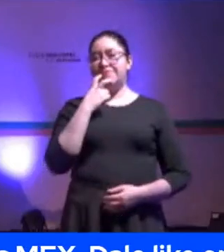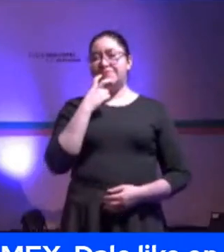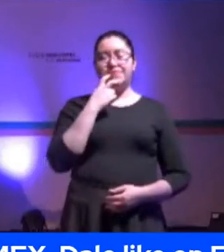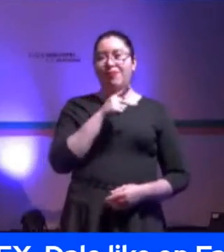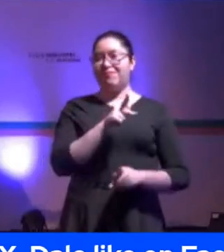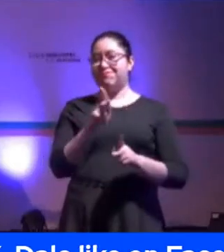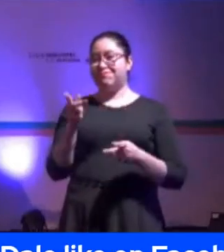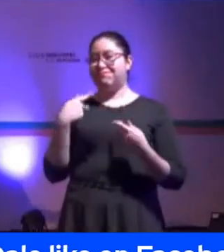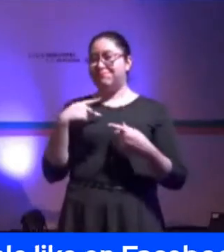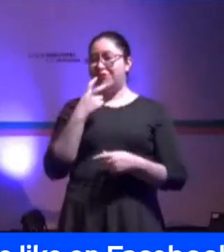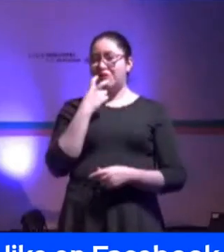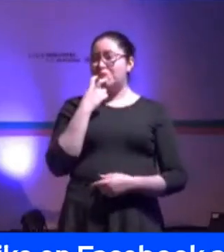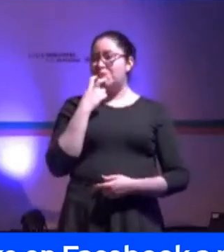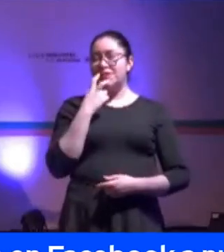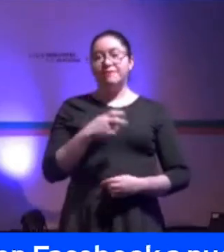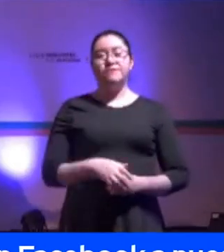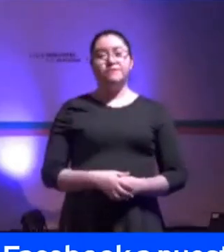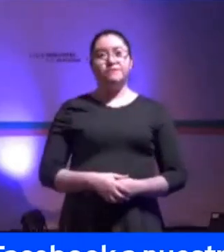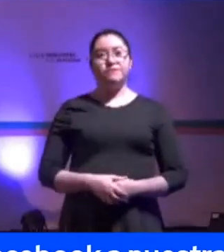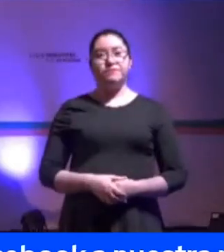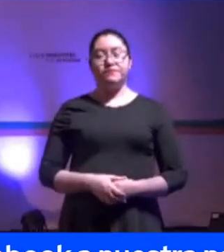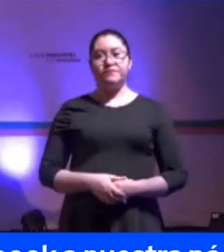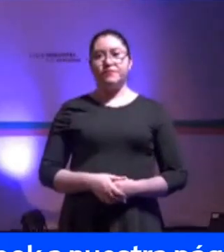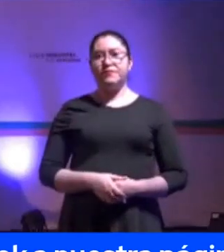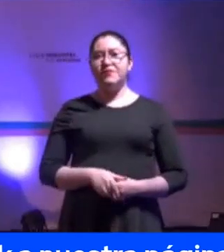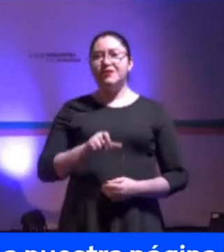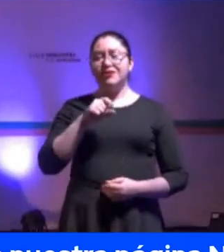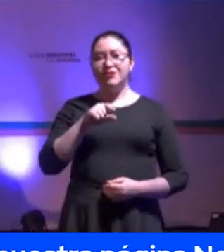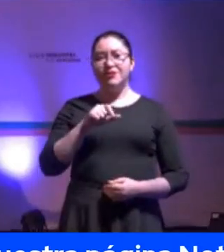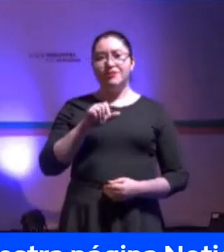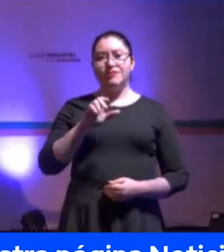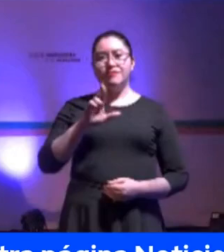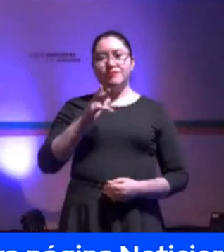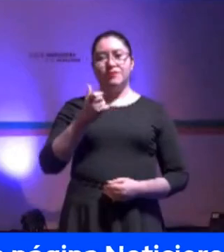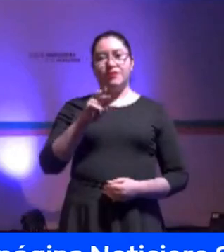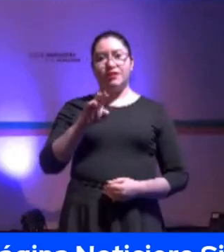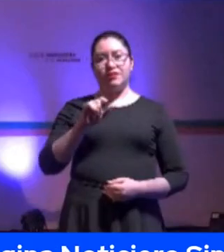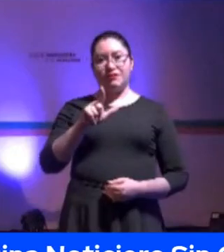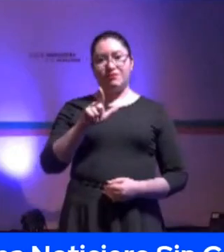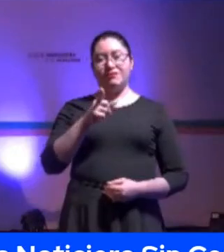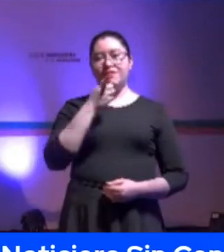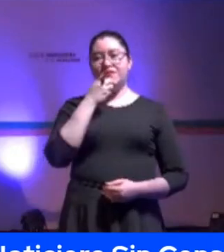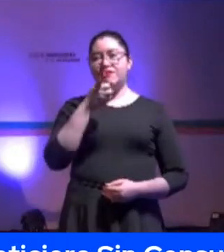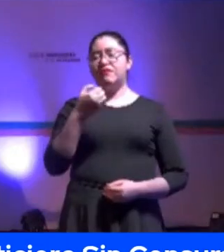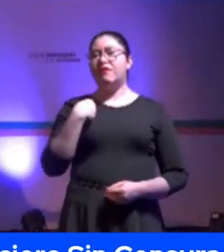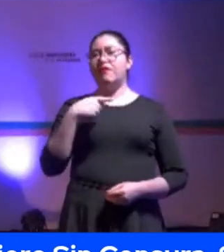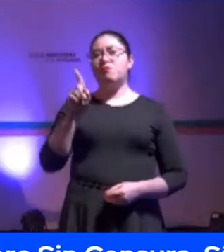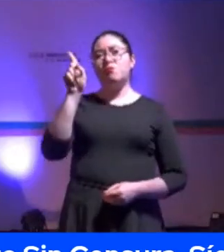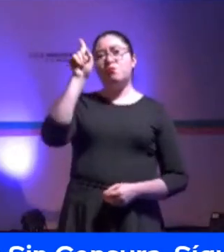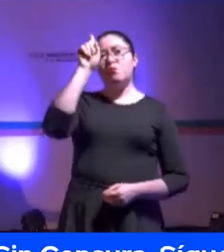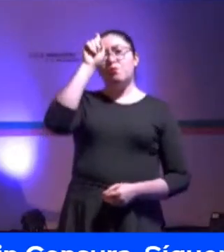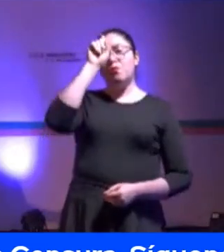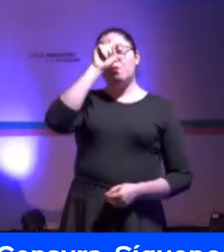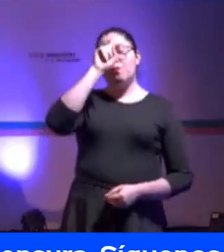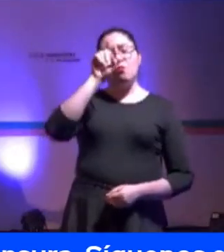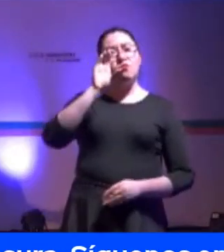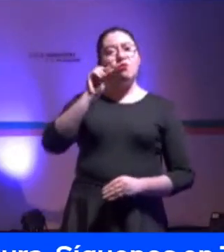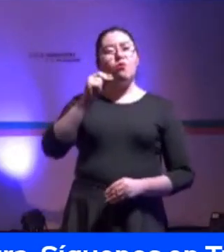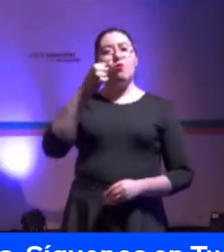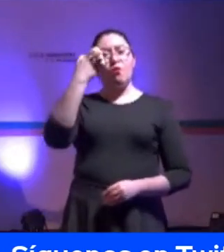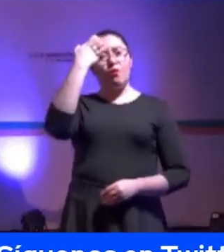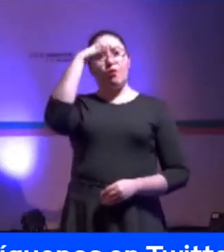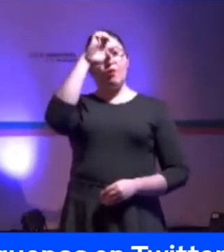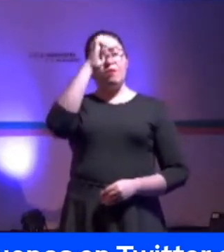Que por cierto, ¿qué onda con Santiago Krill? Dice, yo le quiero dar consejos, experiencia